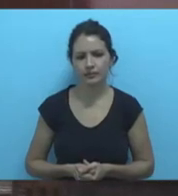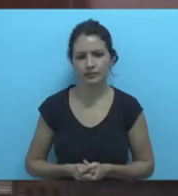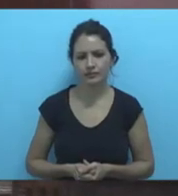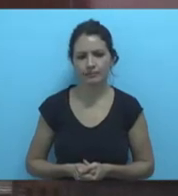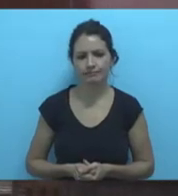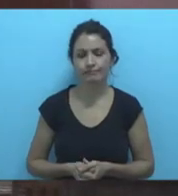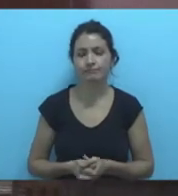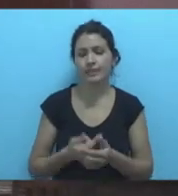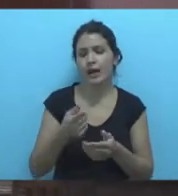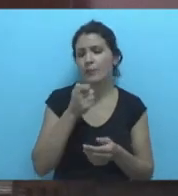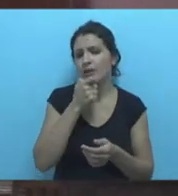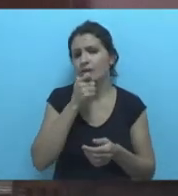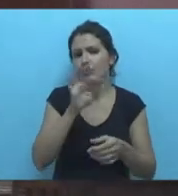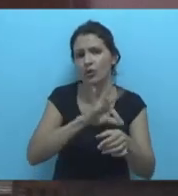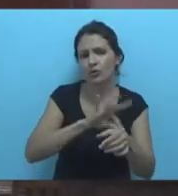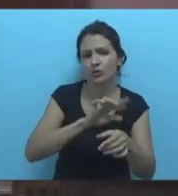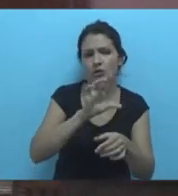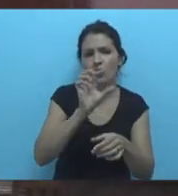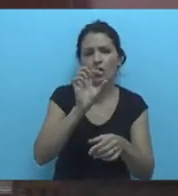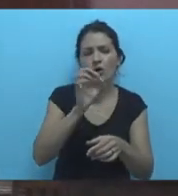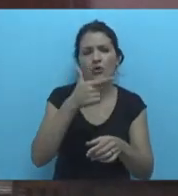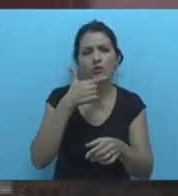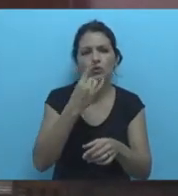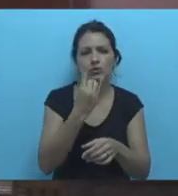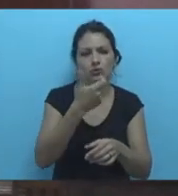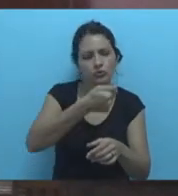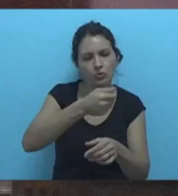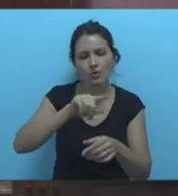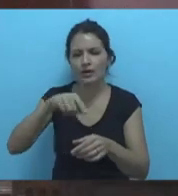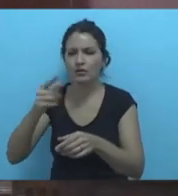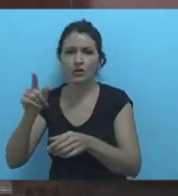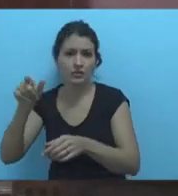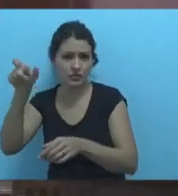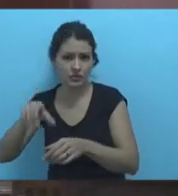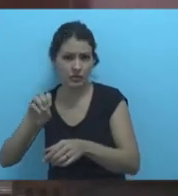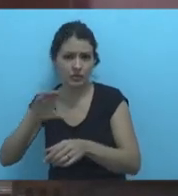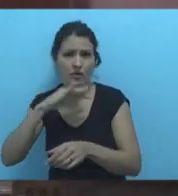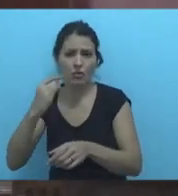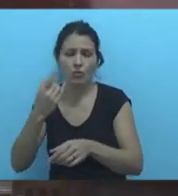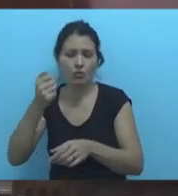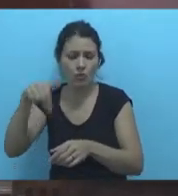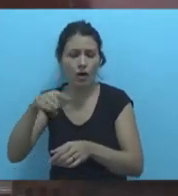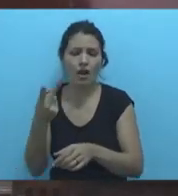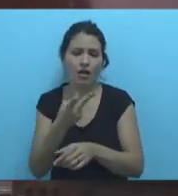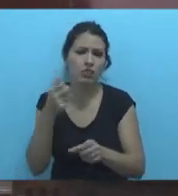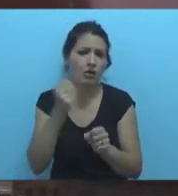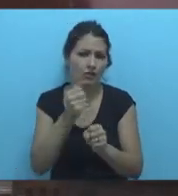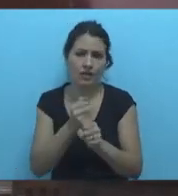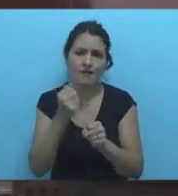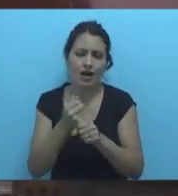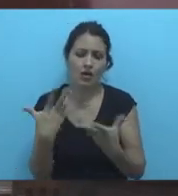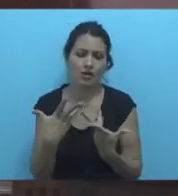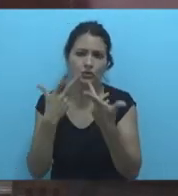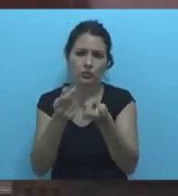tanto con el caso del doctor Rosúa como el caso de Juane, me parece que son dos personas que han hecho un aporte valiosísimo a la democracia, desde distintos